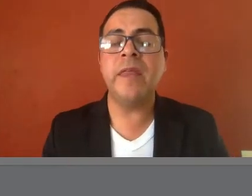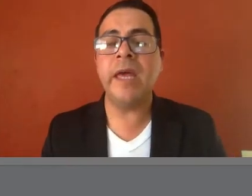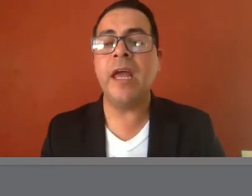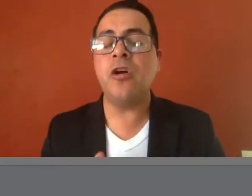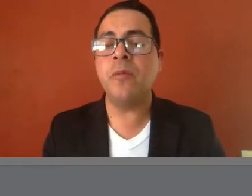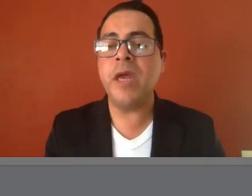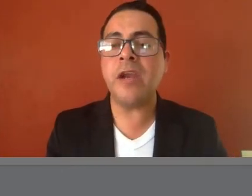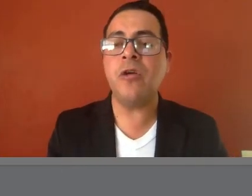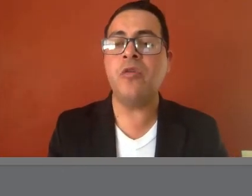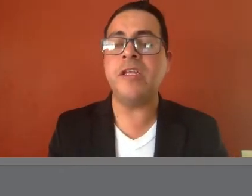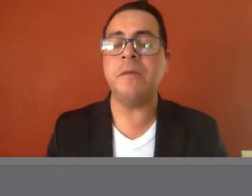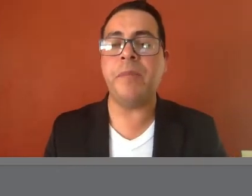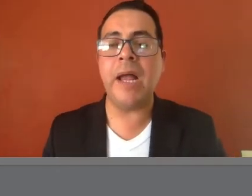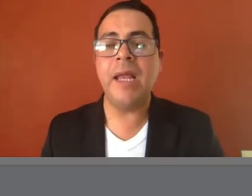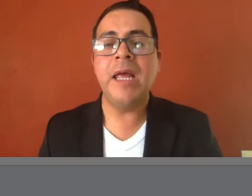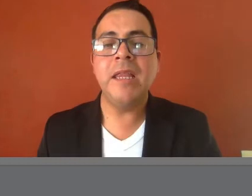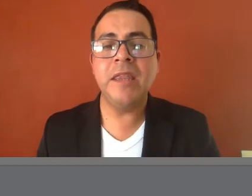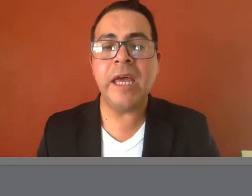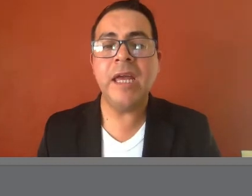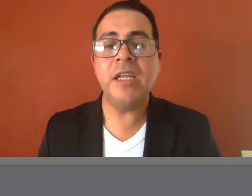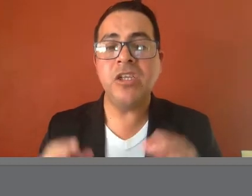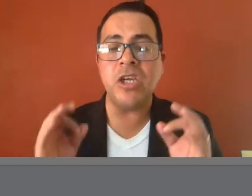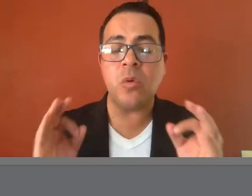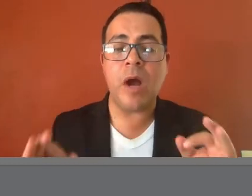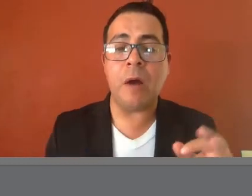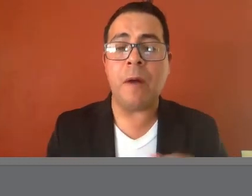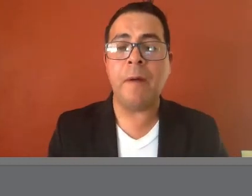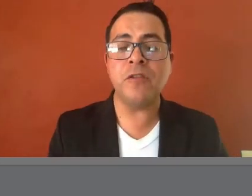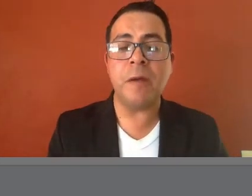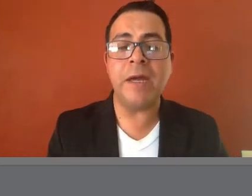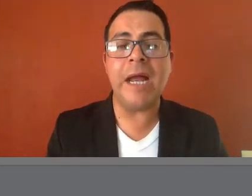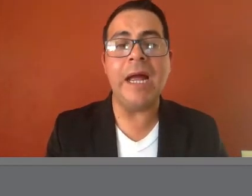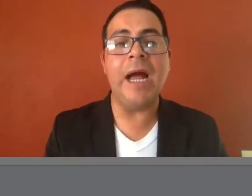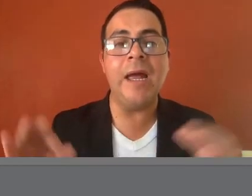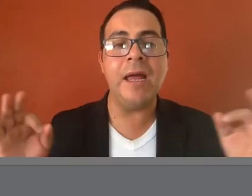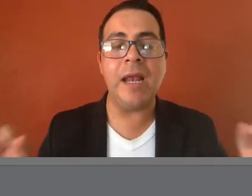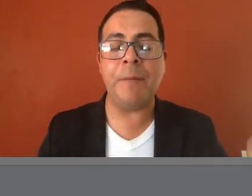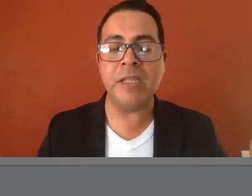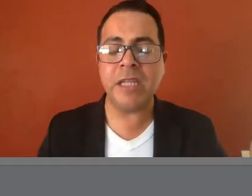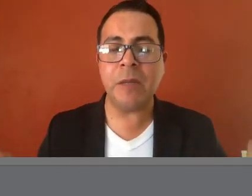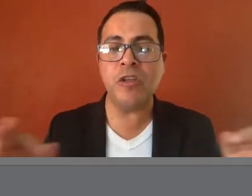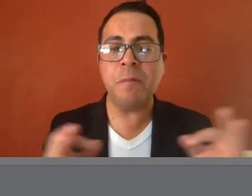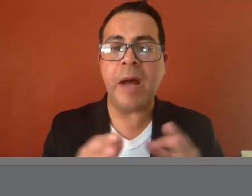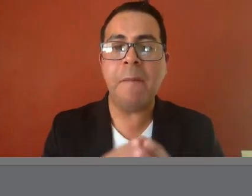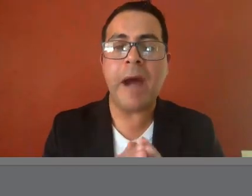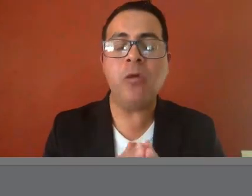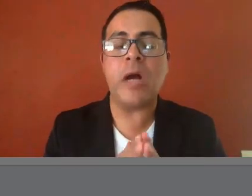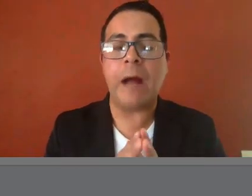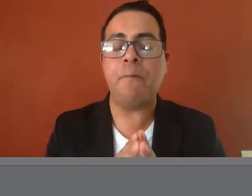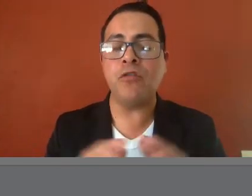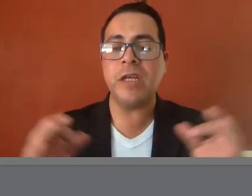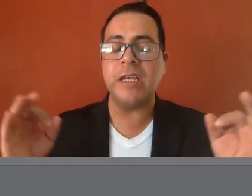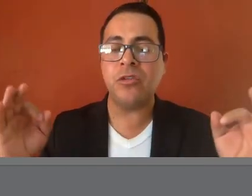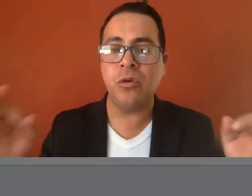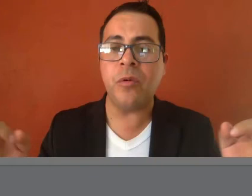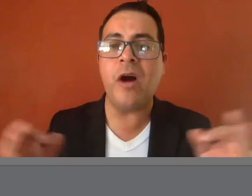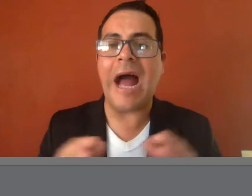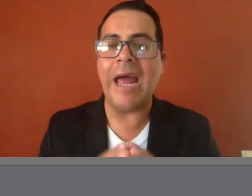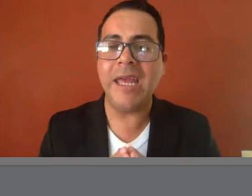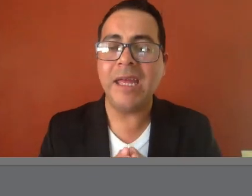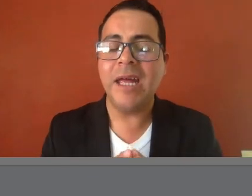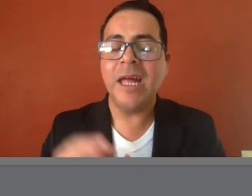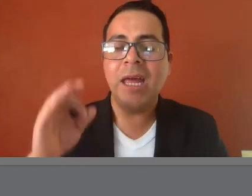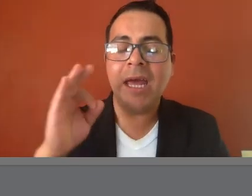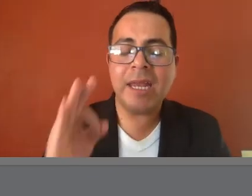del gobierno municipal de Chihuahua. Vamos a ver, la presidenta municipal, Maru Campos, estuvo